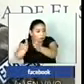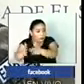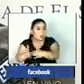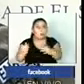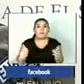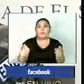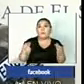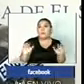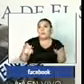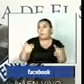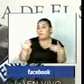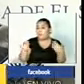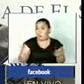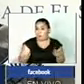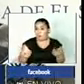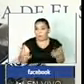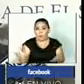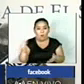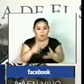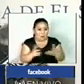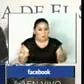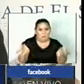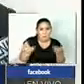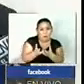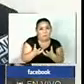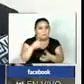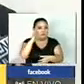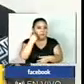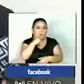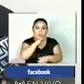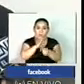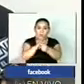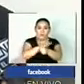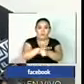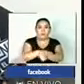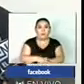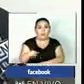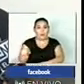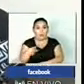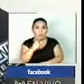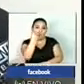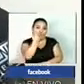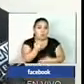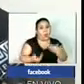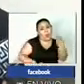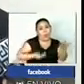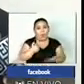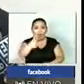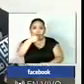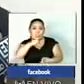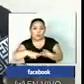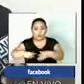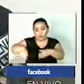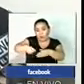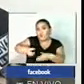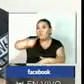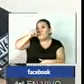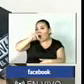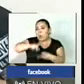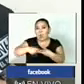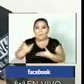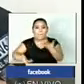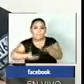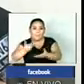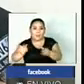y que no vaya a traer un rebrote de este virus. Porque el amigo que vende queso, la señora que vende fresco, la señora que vende